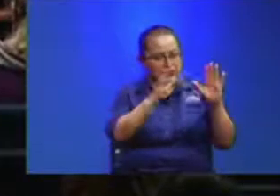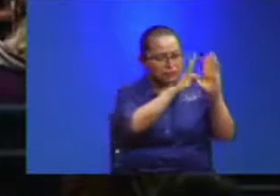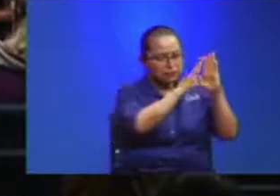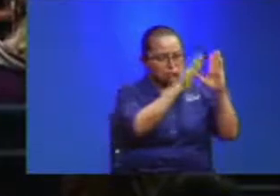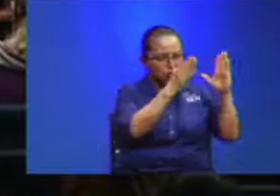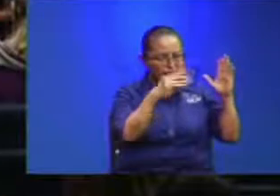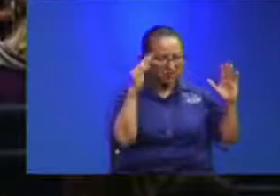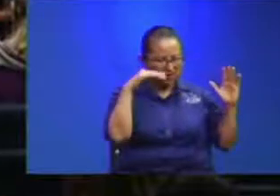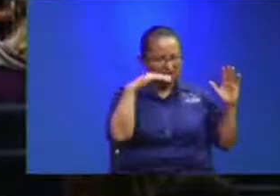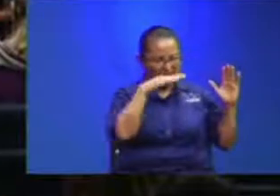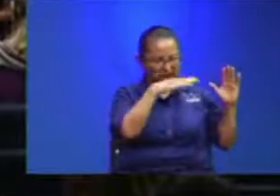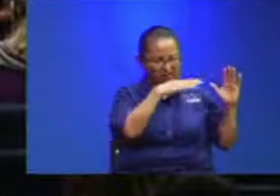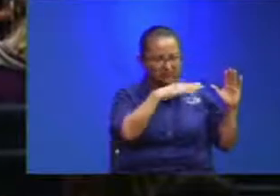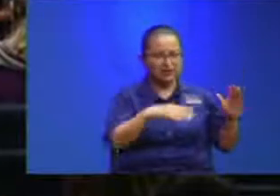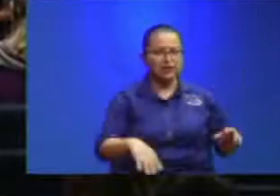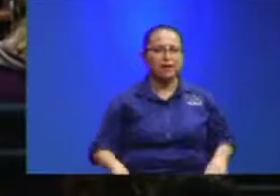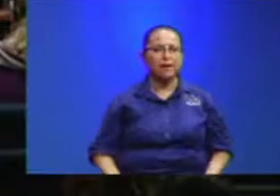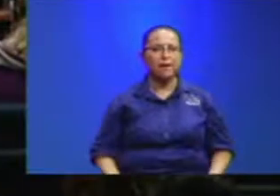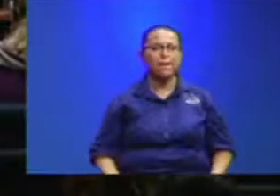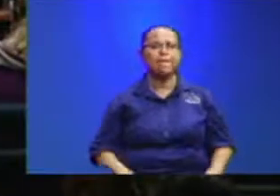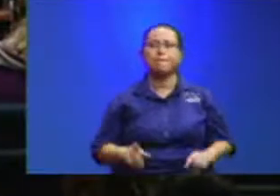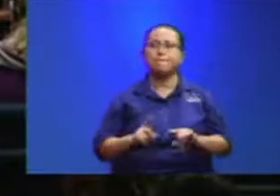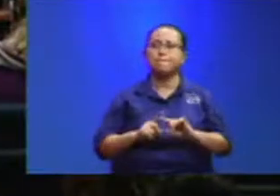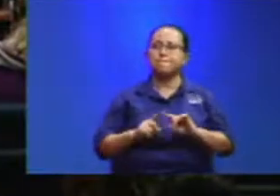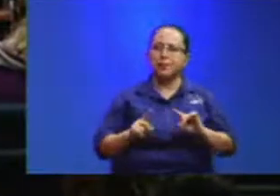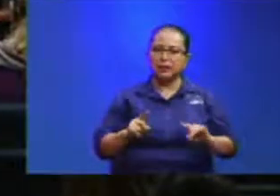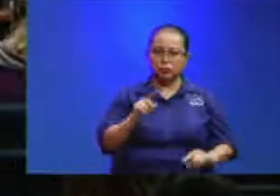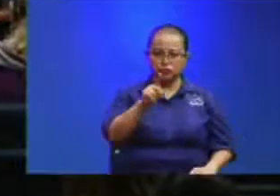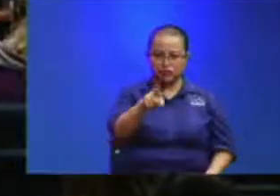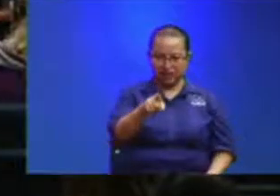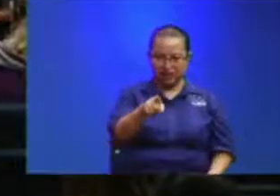es una puerta fea que cambió freno